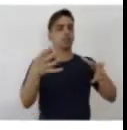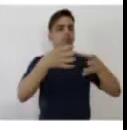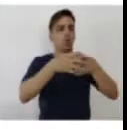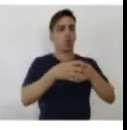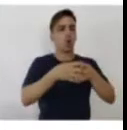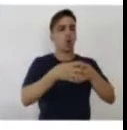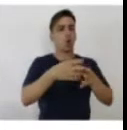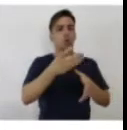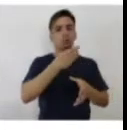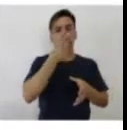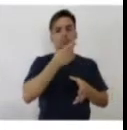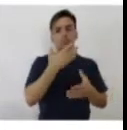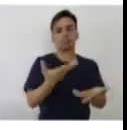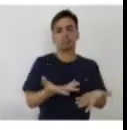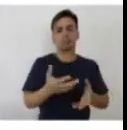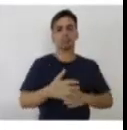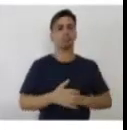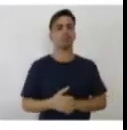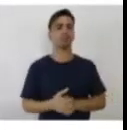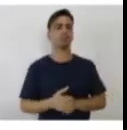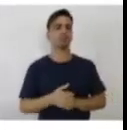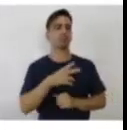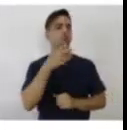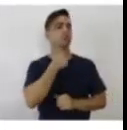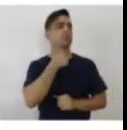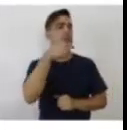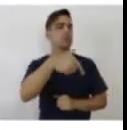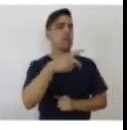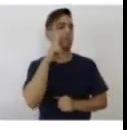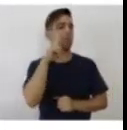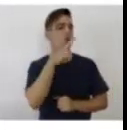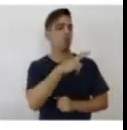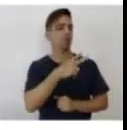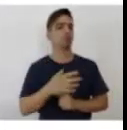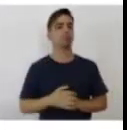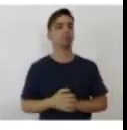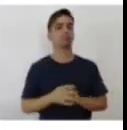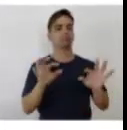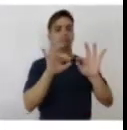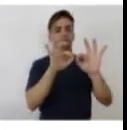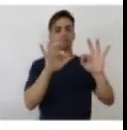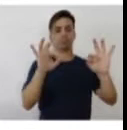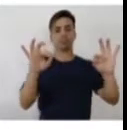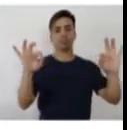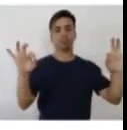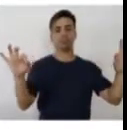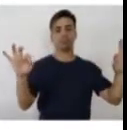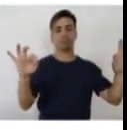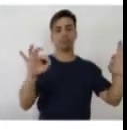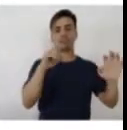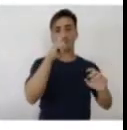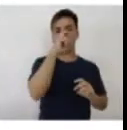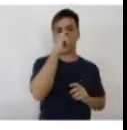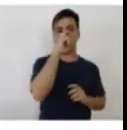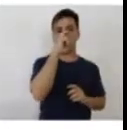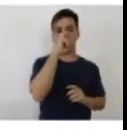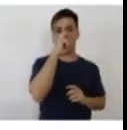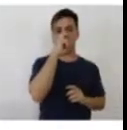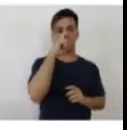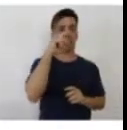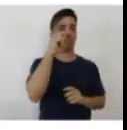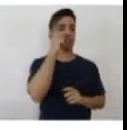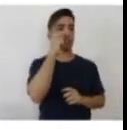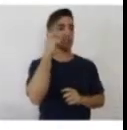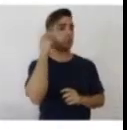subconjunto numérico que describen. Vamos a ver ejemplos. Ahí tienen el primero, edad